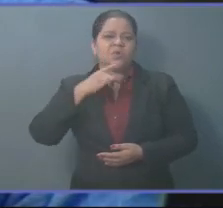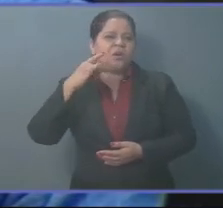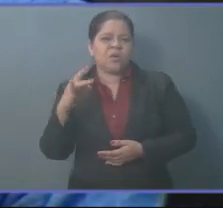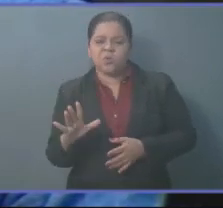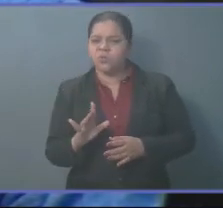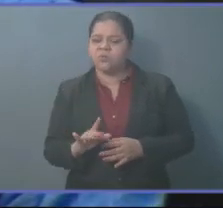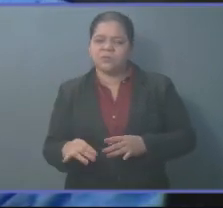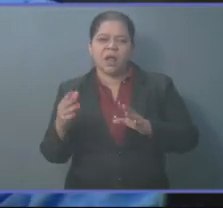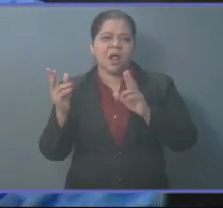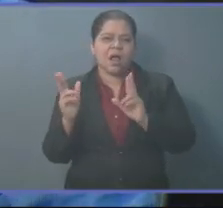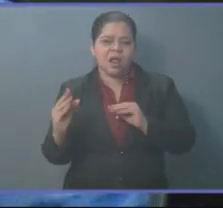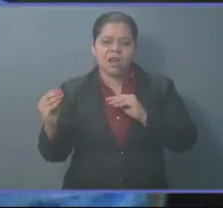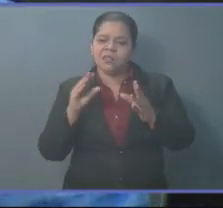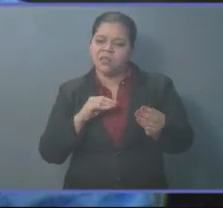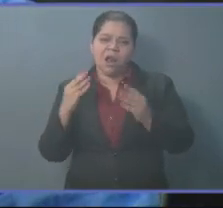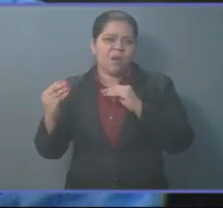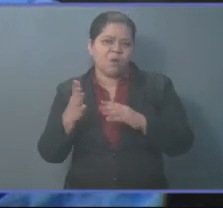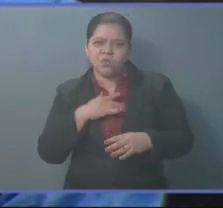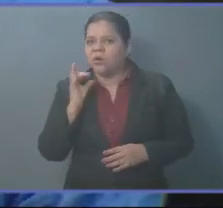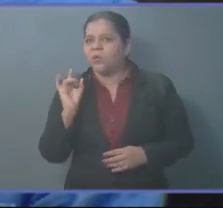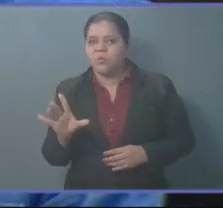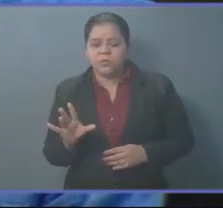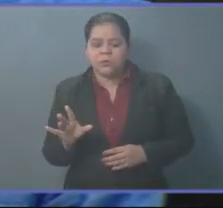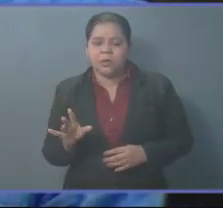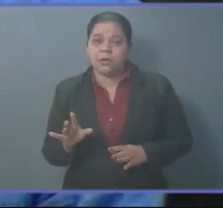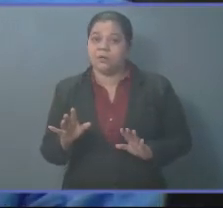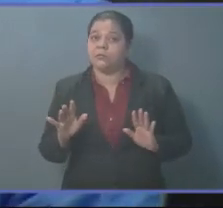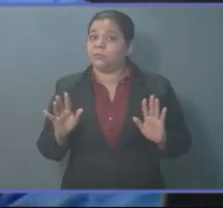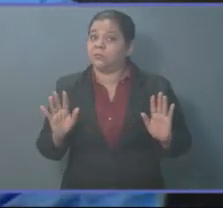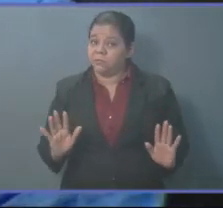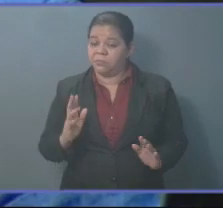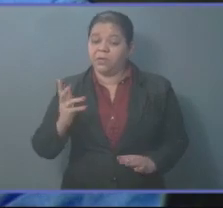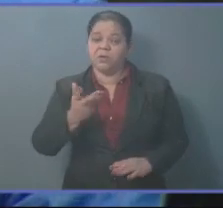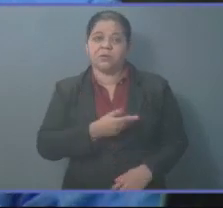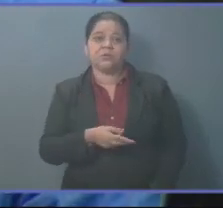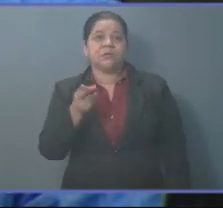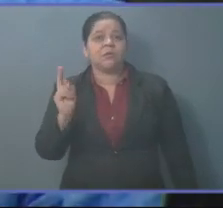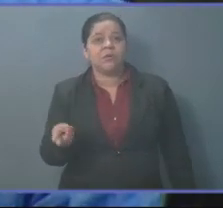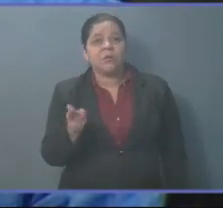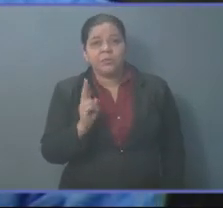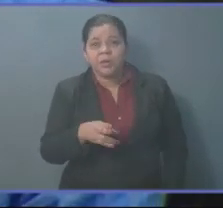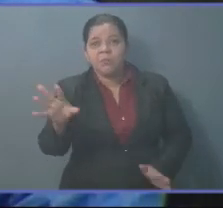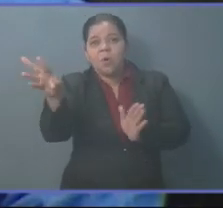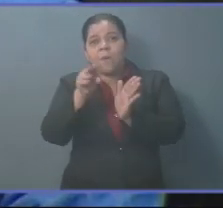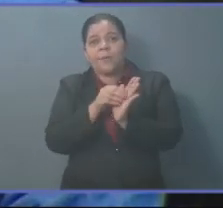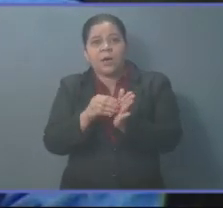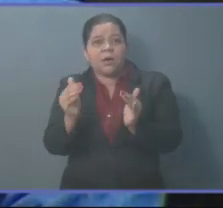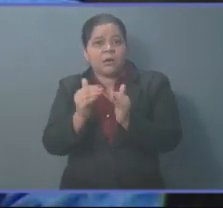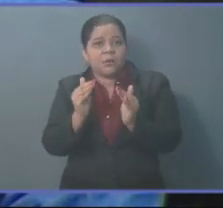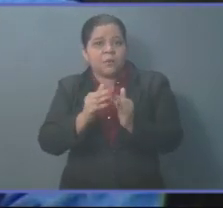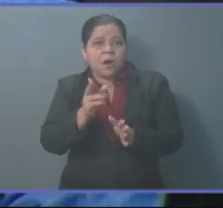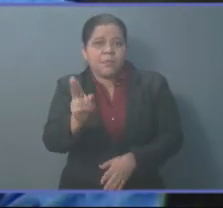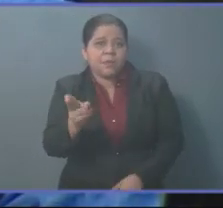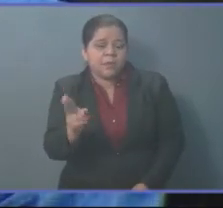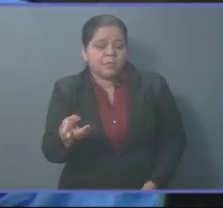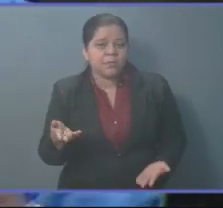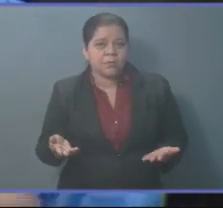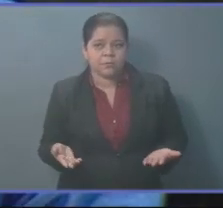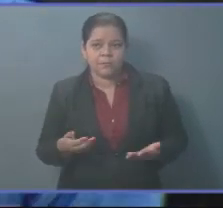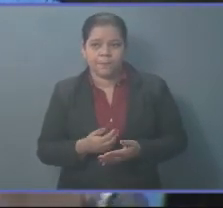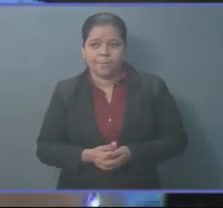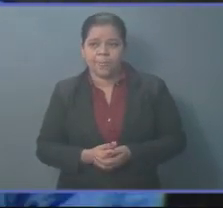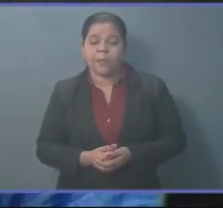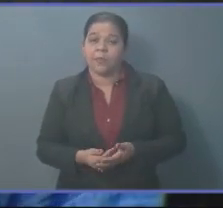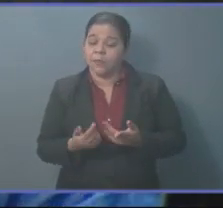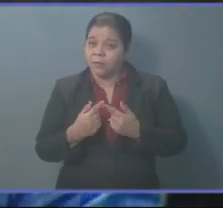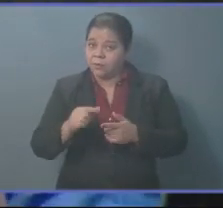diálogo, no le gustan los consensos, pero caemos en el mismo juego y nos prestamos a los caprichos. La Sala de